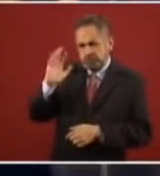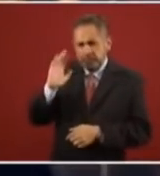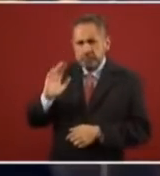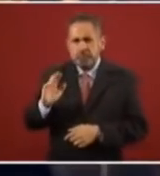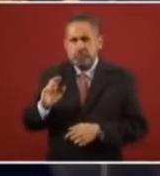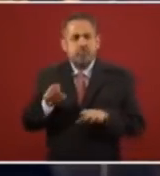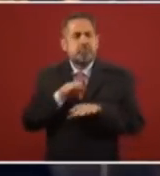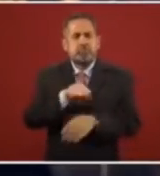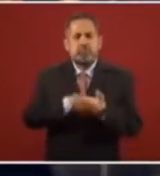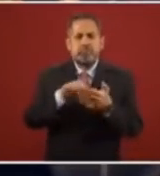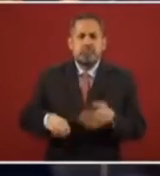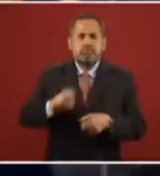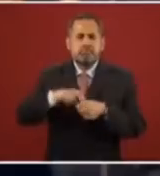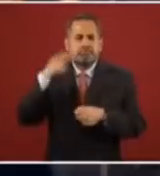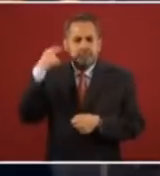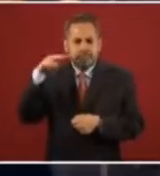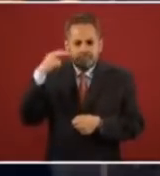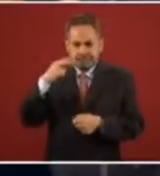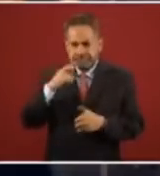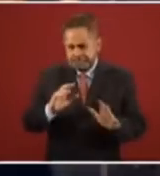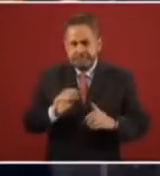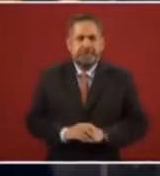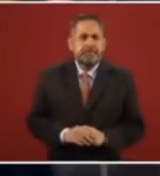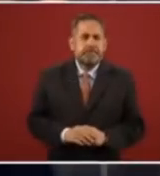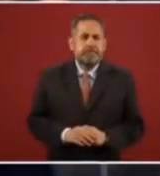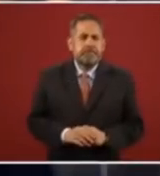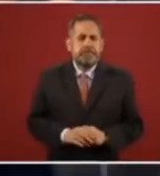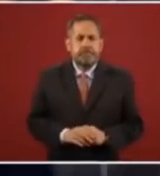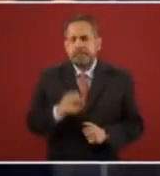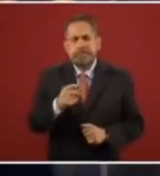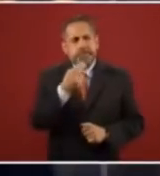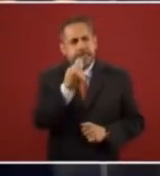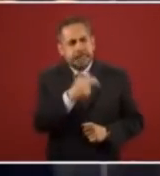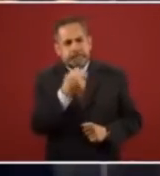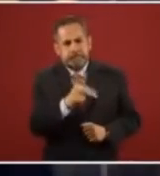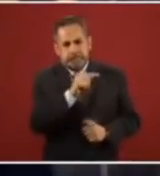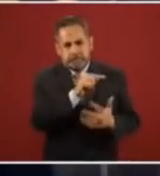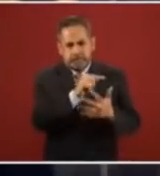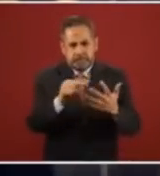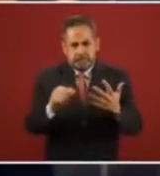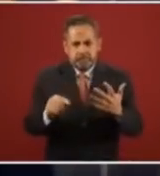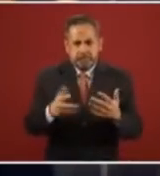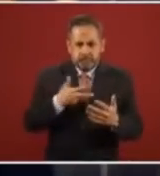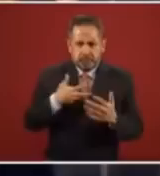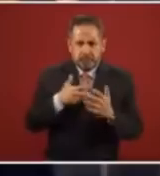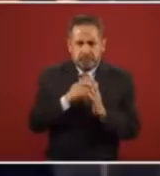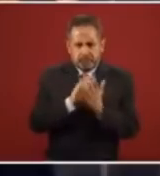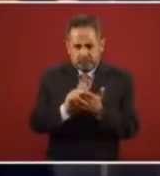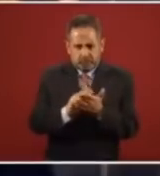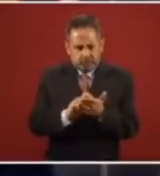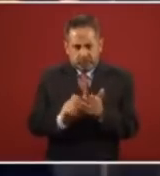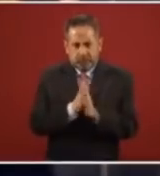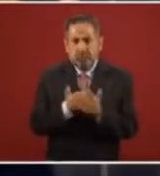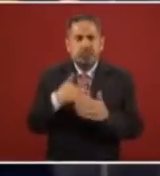requisa de Veracruz, por ejemplo. Y bueno, nombres. Escribo un libro al respecto, espero pronto